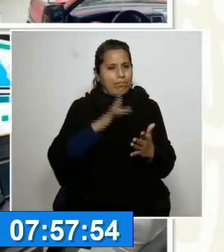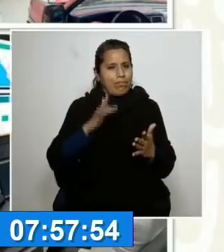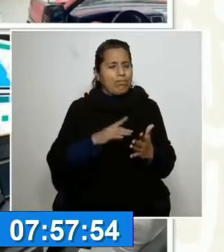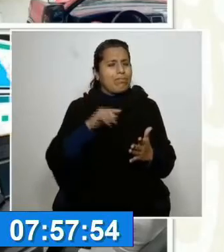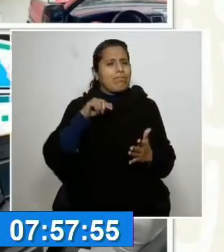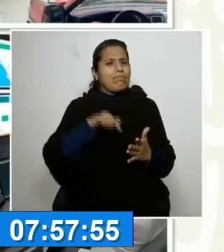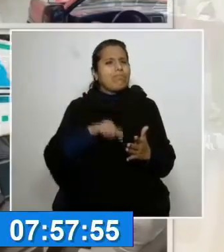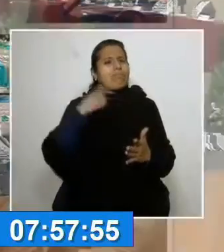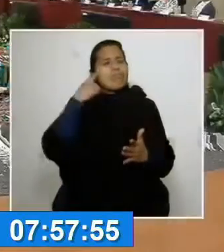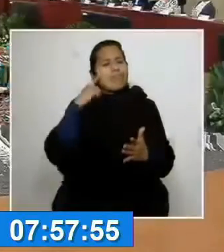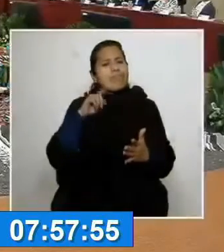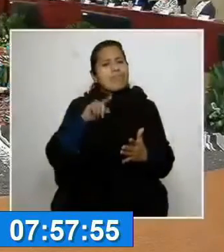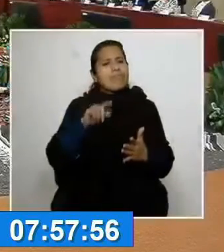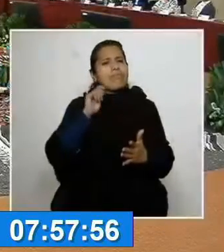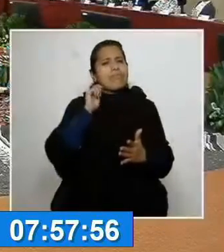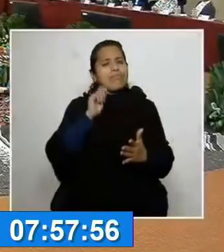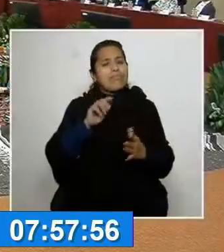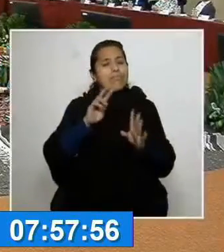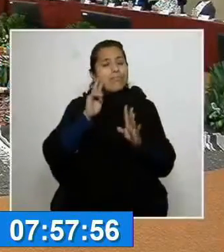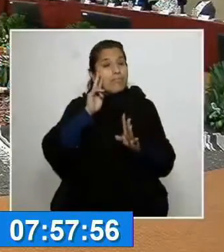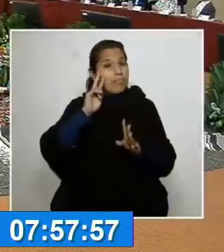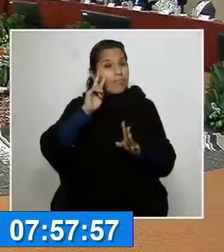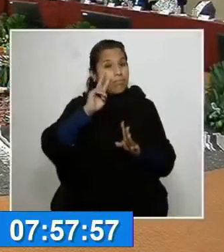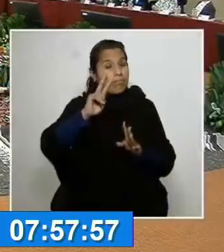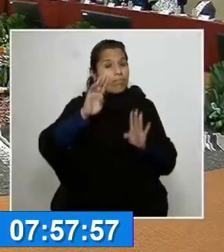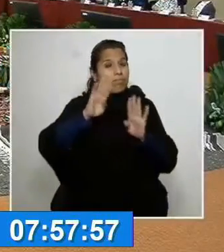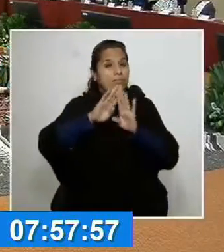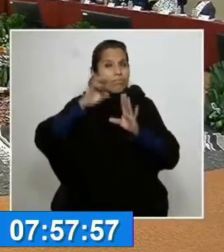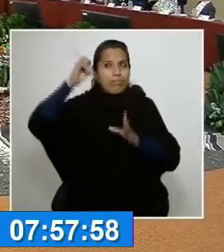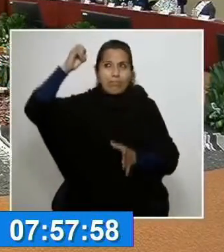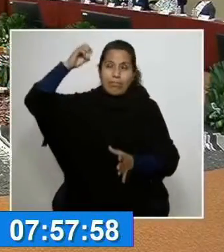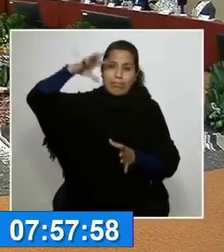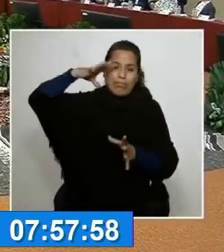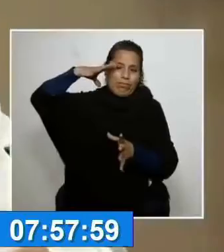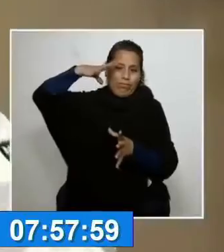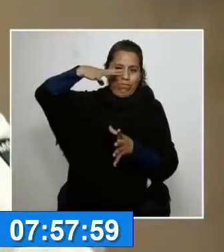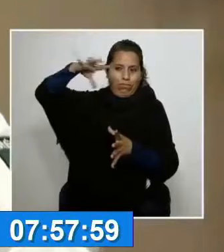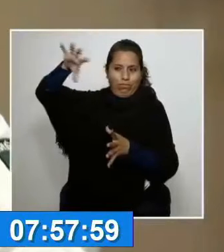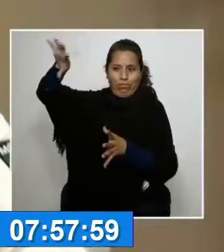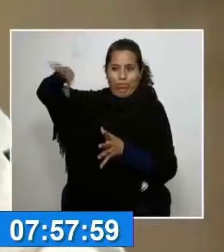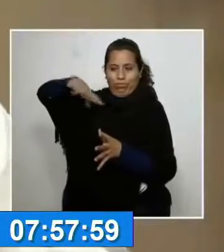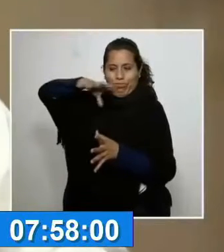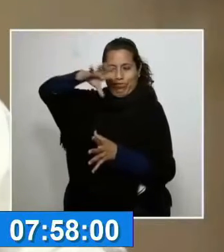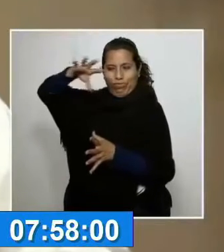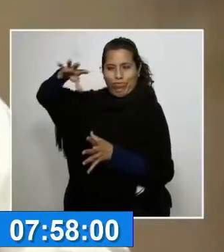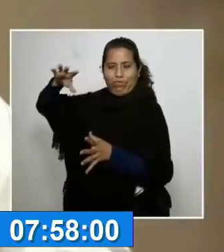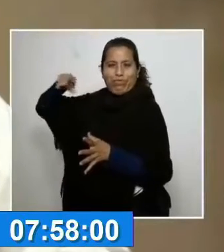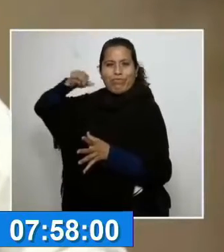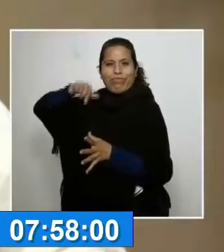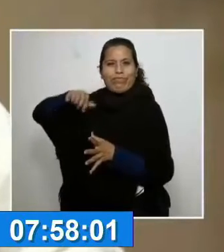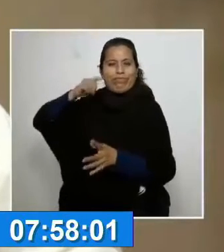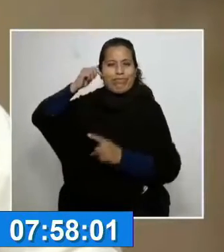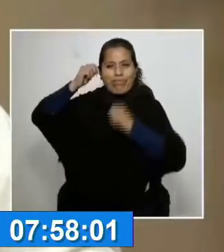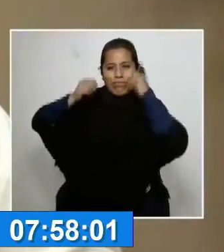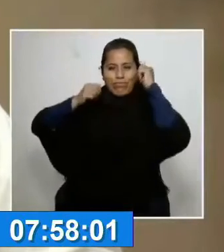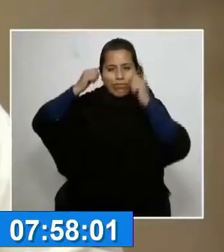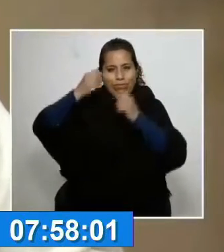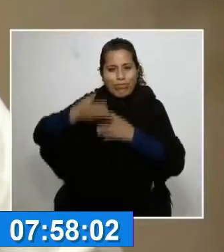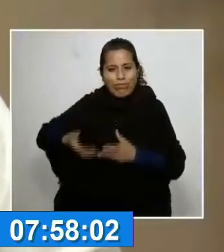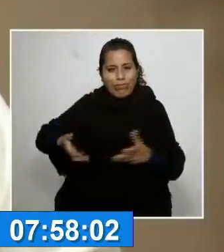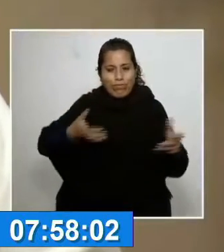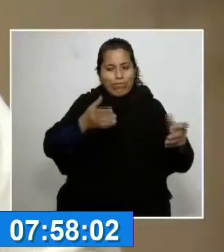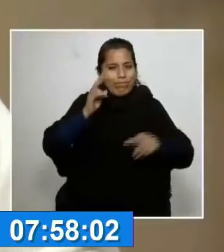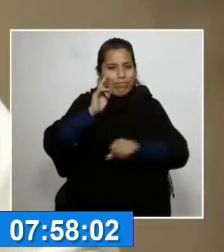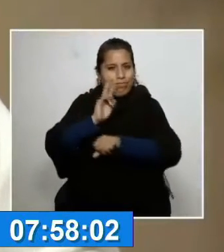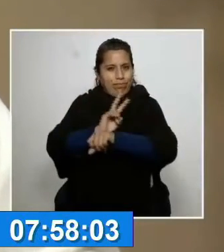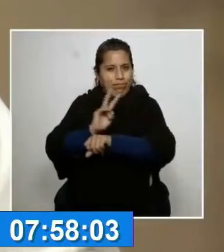Barcelona, España, así como en el Tianguis Turístico, próximo a realizarse en Acapulco. 144 millones de pesos para la conservación